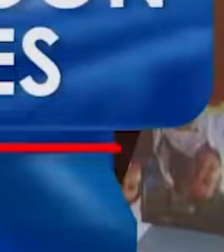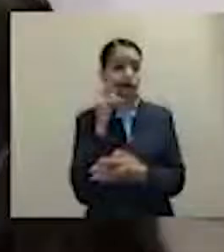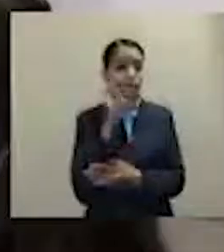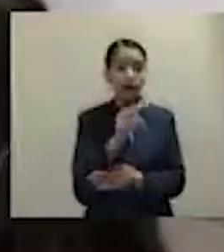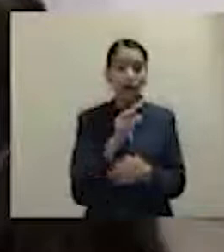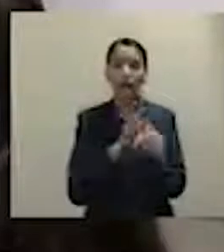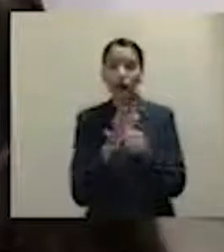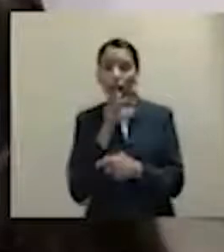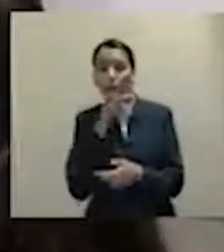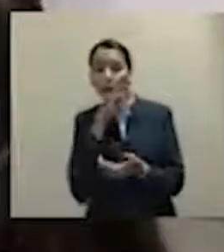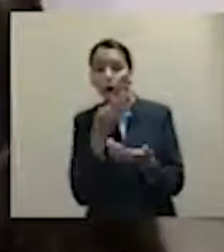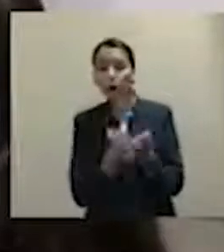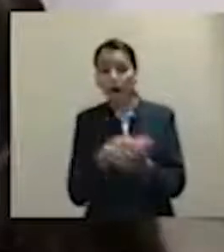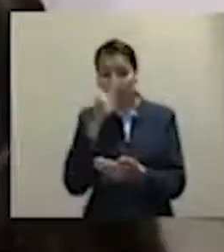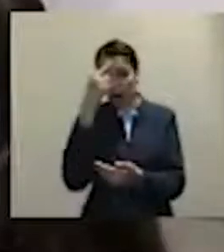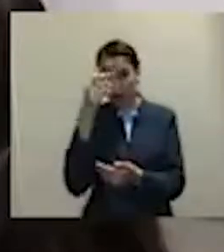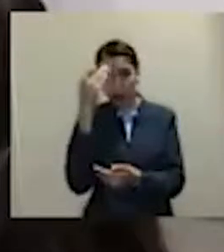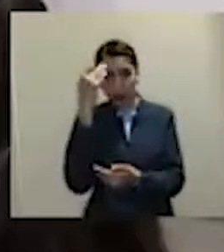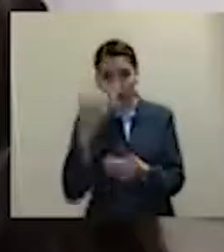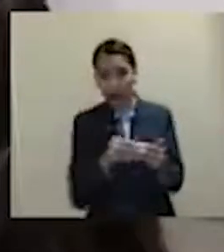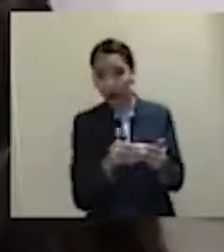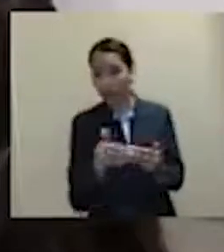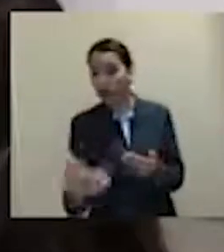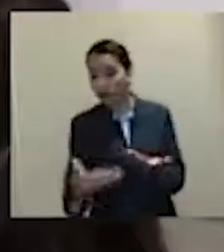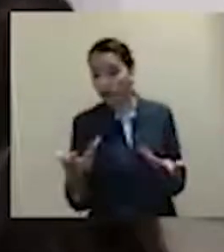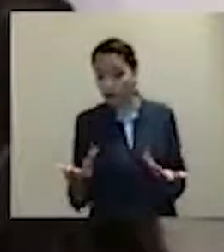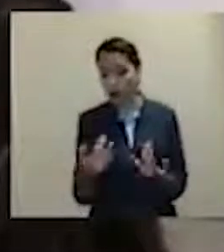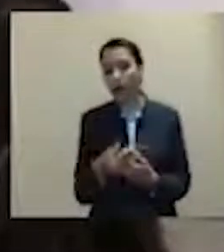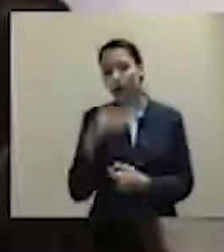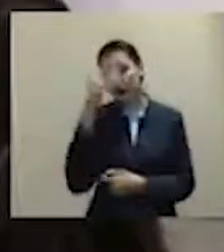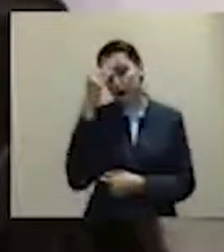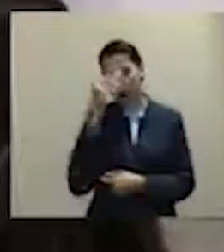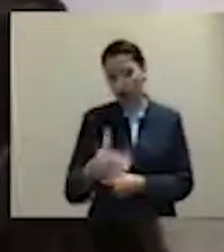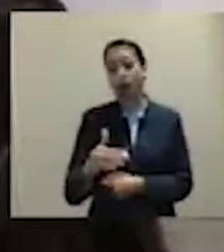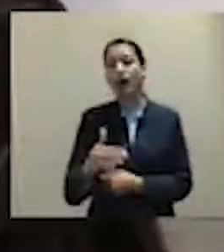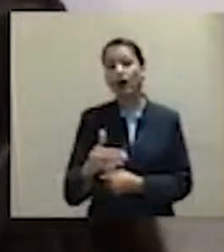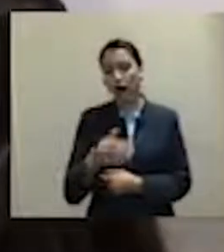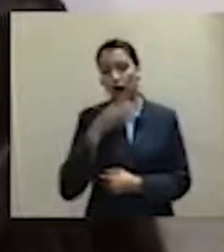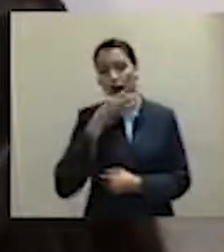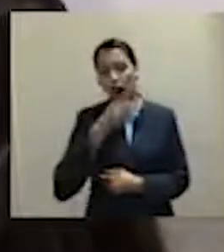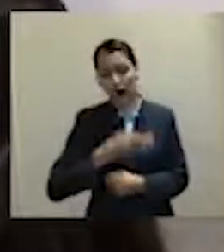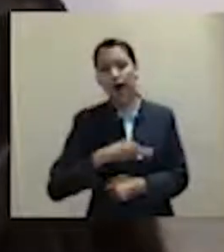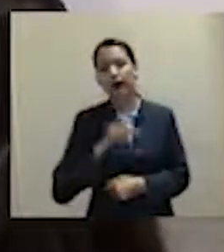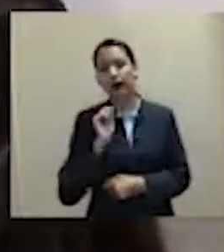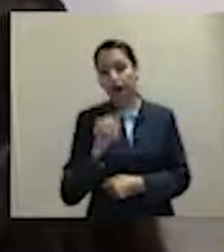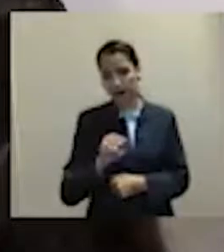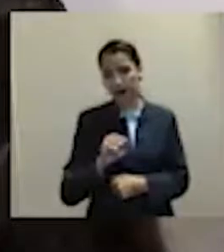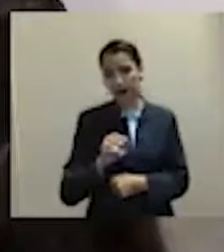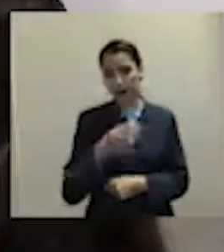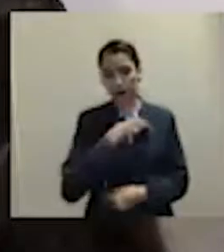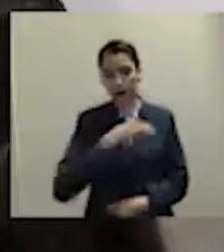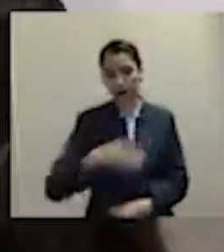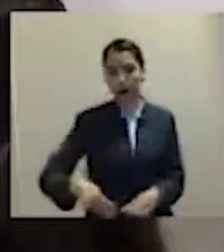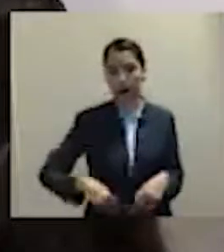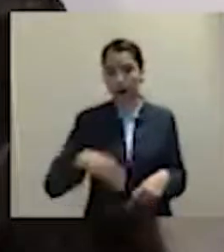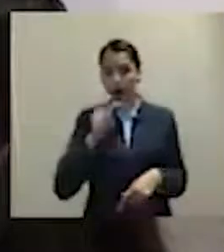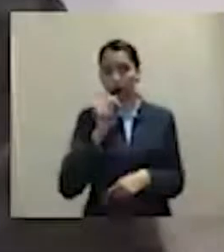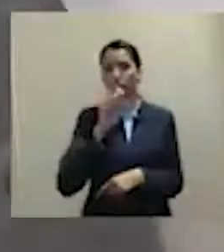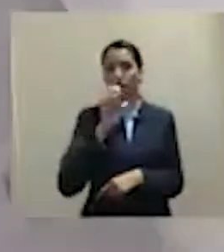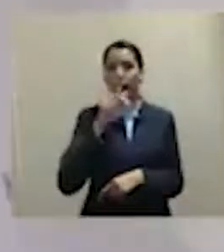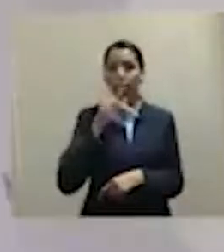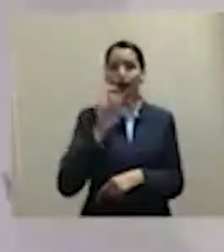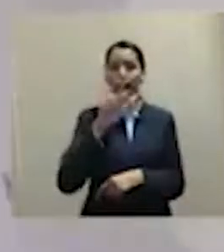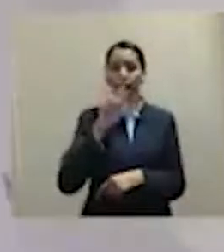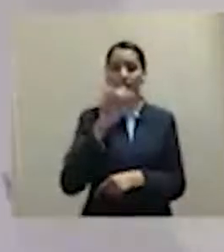Escuchemos. Ahí quien está al frente de la estrategia es directamente el gobierno federal. Lo escucharon en voz